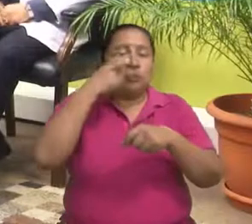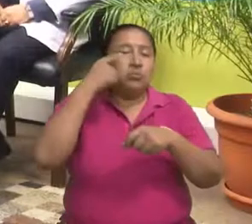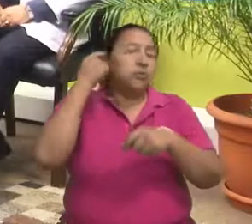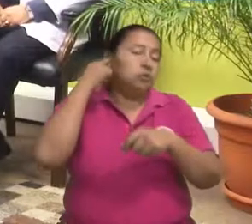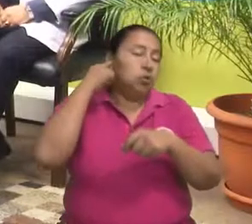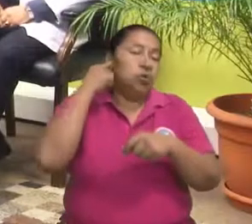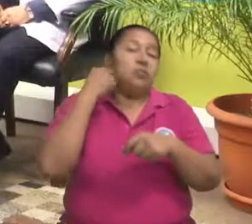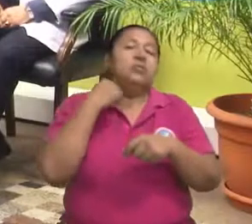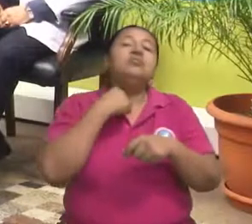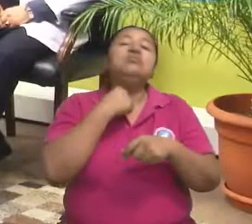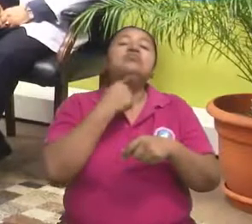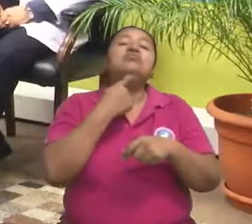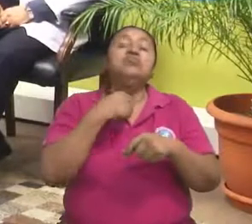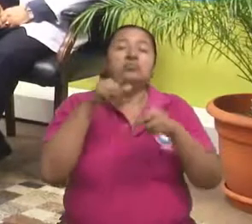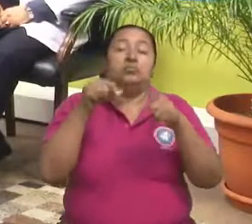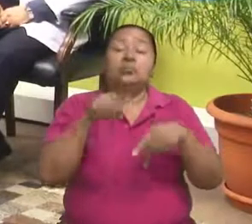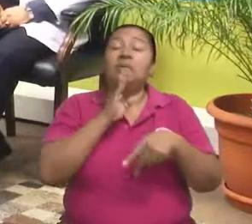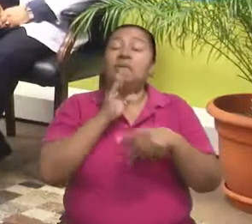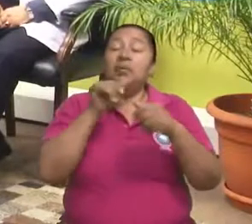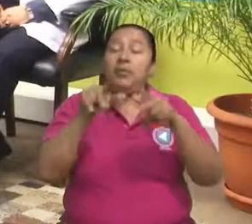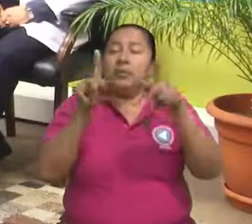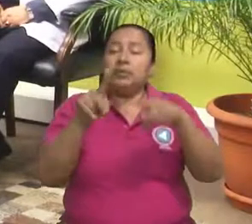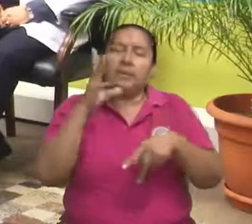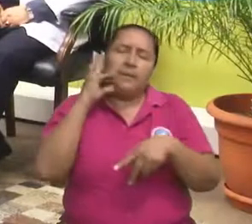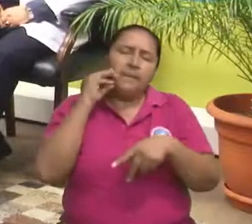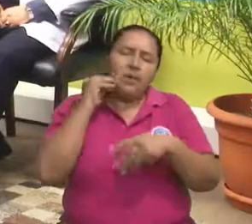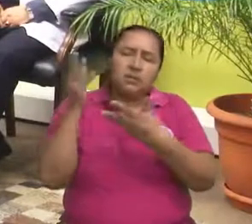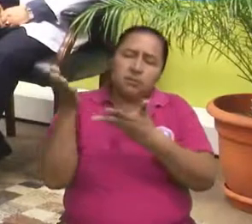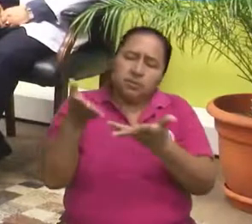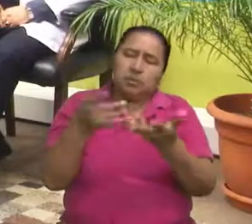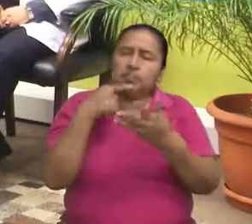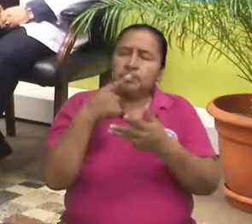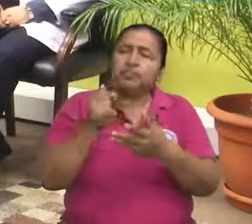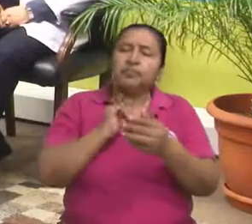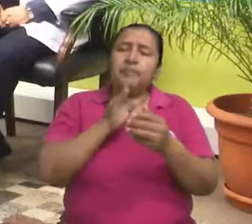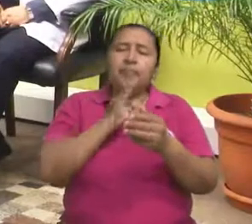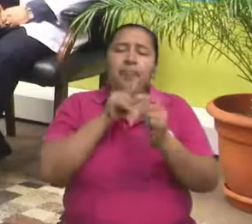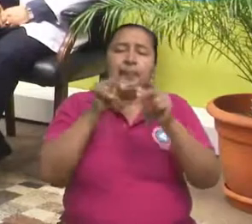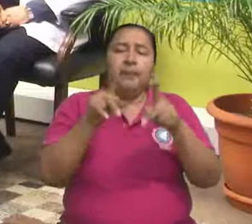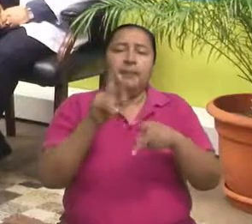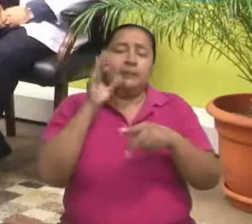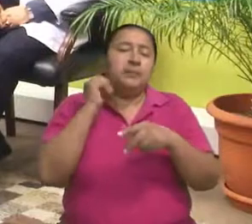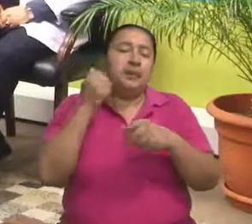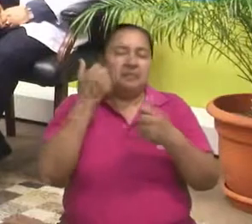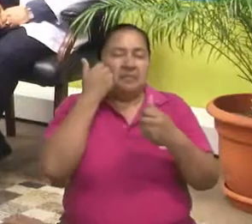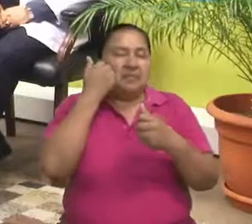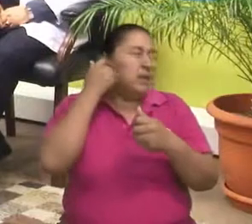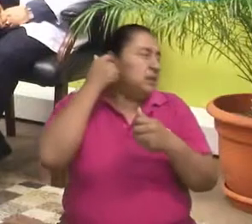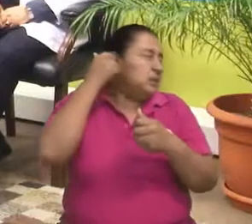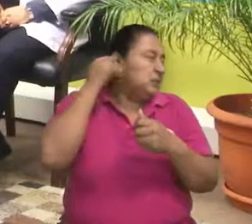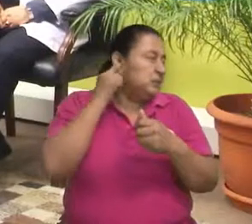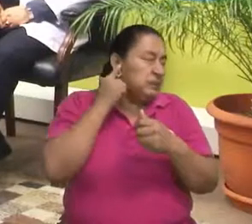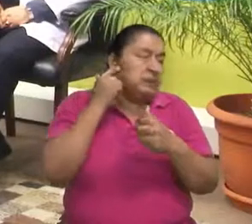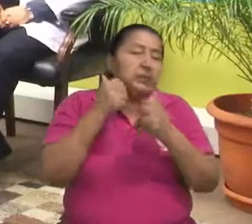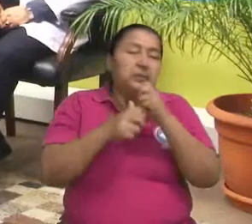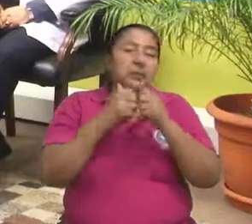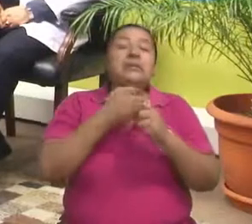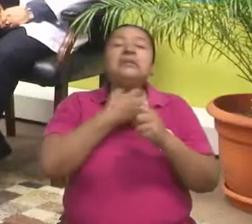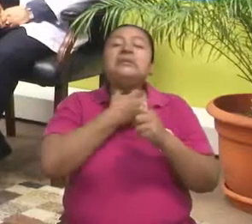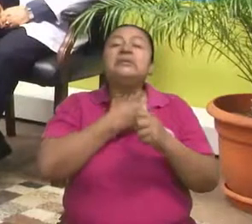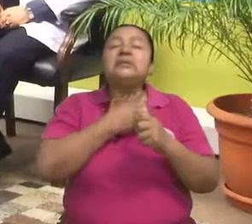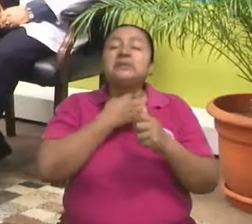doctor, con una persona que tiene mucha experiencia en este tema de la infección del oído, los problemas en la